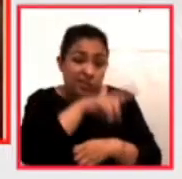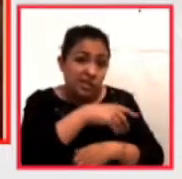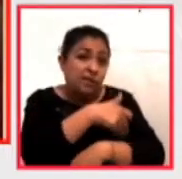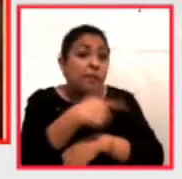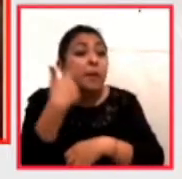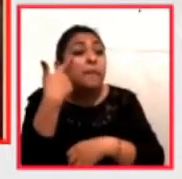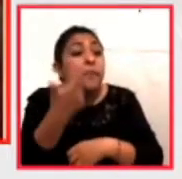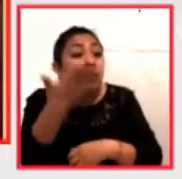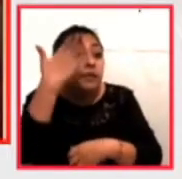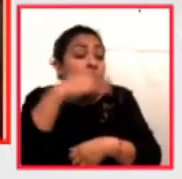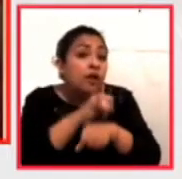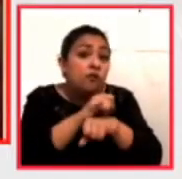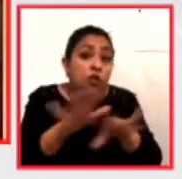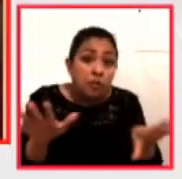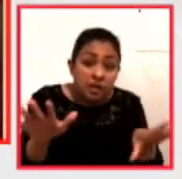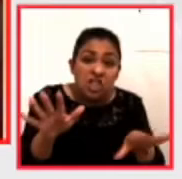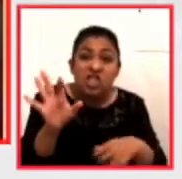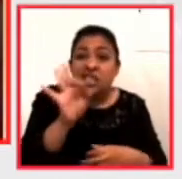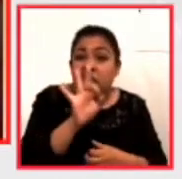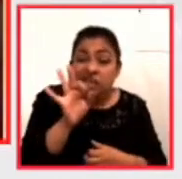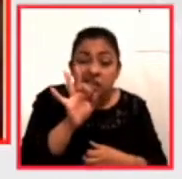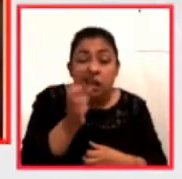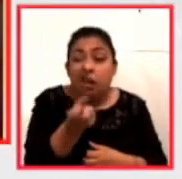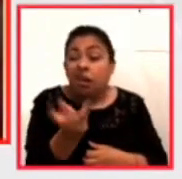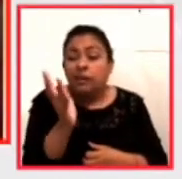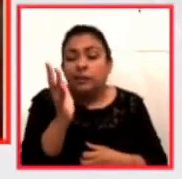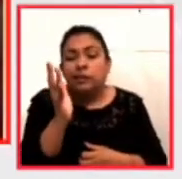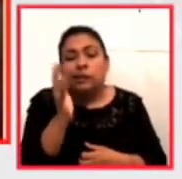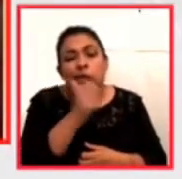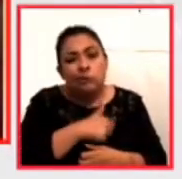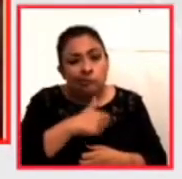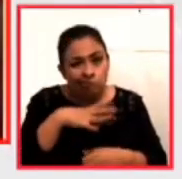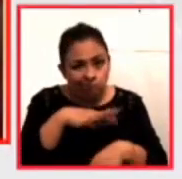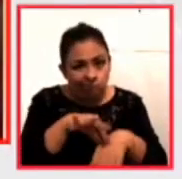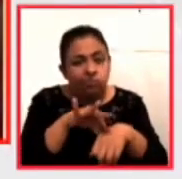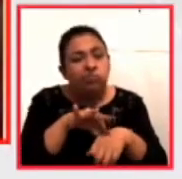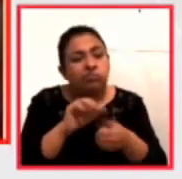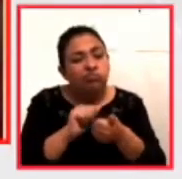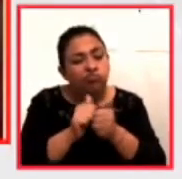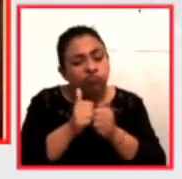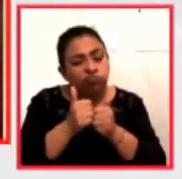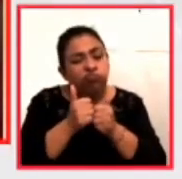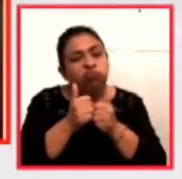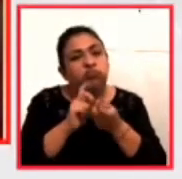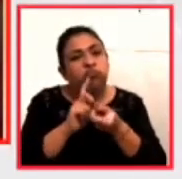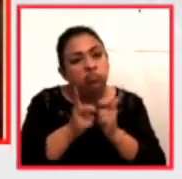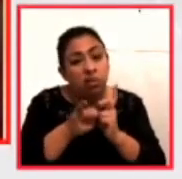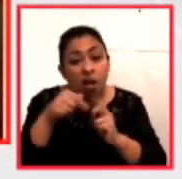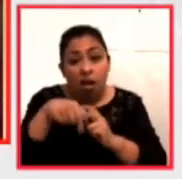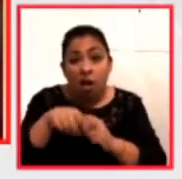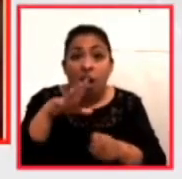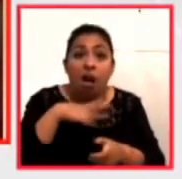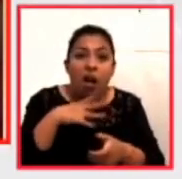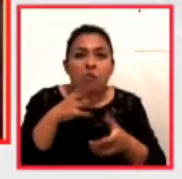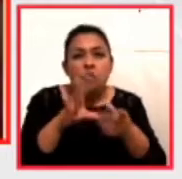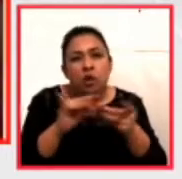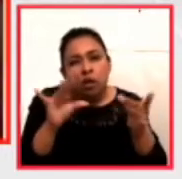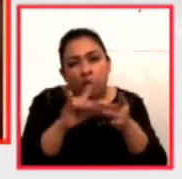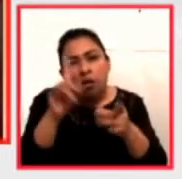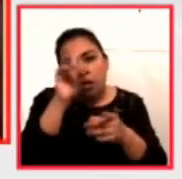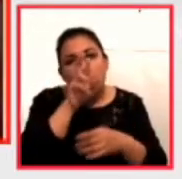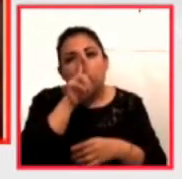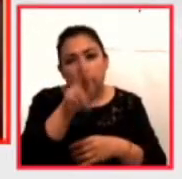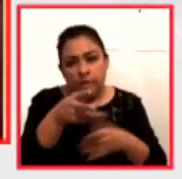hay que informarse. Y si desafortunadamente alguien lo está viviendo, aquí va a encontrar varios comentarios y varias respuestas. Vamos a la